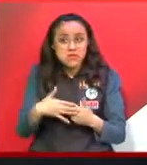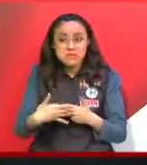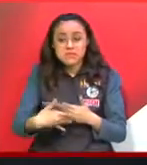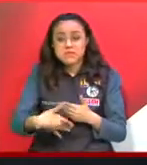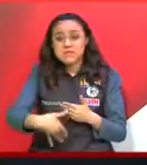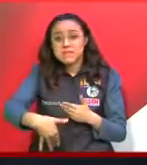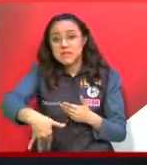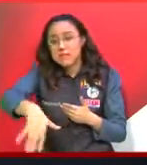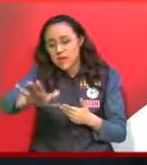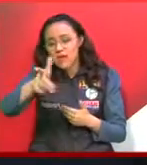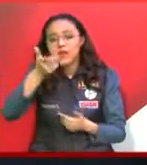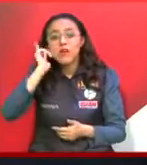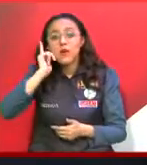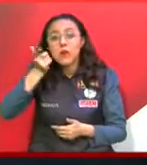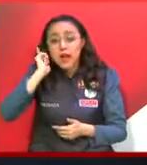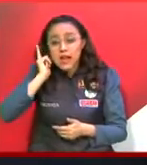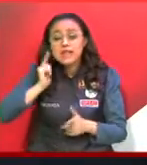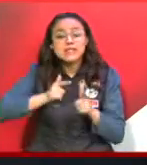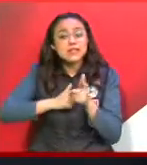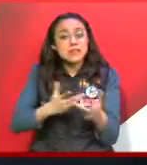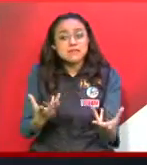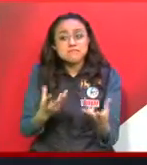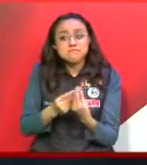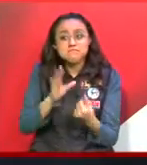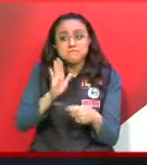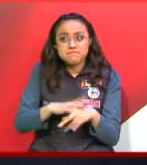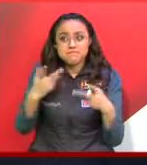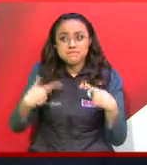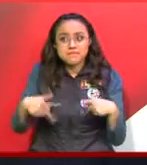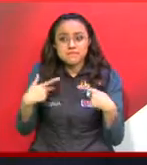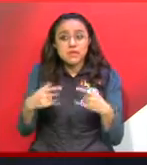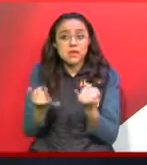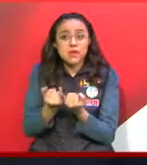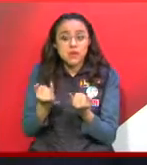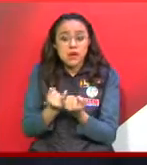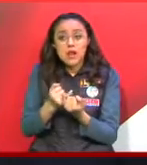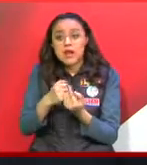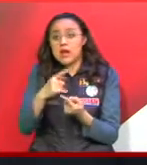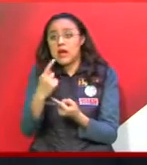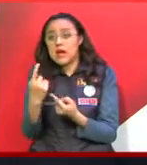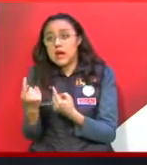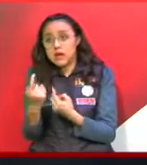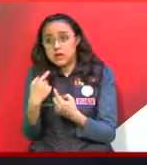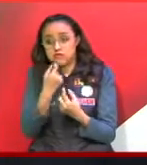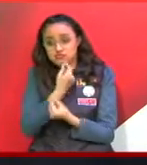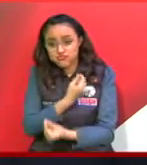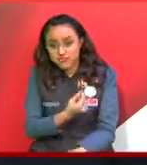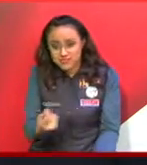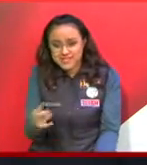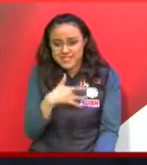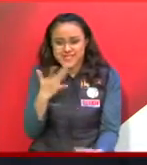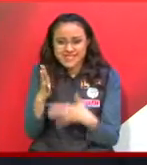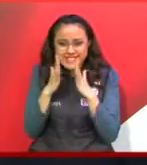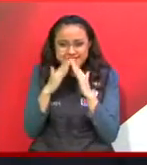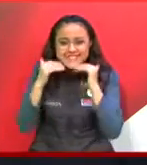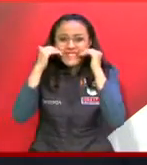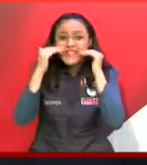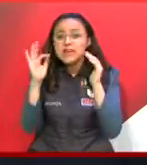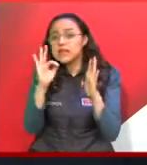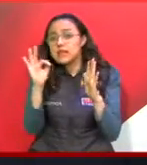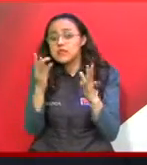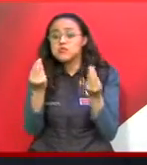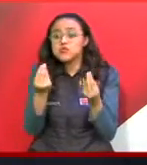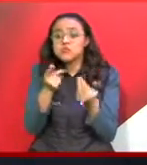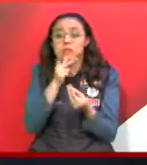más y se sigan sumando más personas para que también de una u otra forma nuestros niños tengan la alegría que a lo mejor